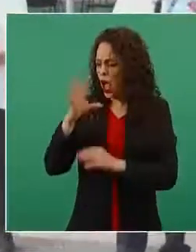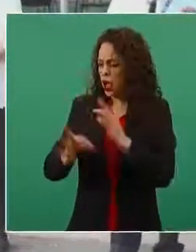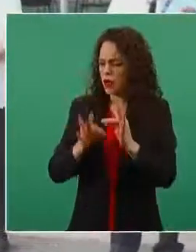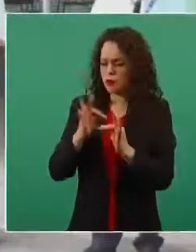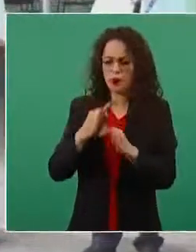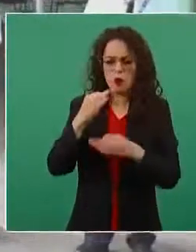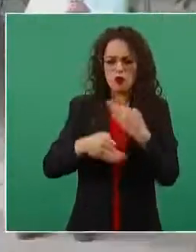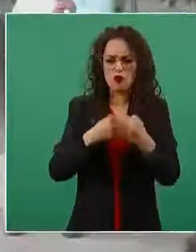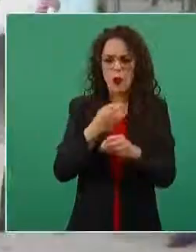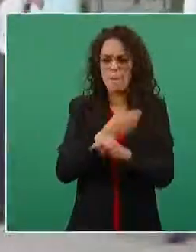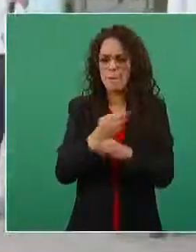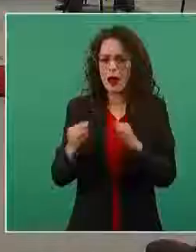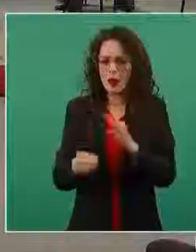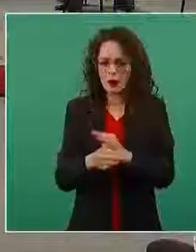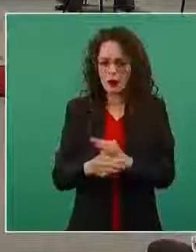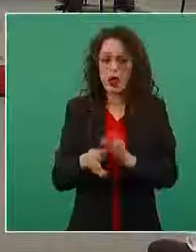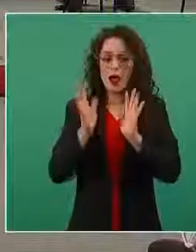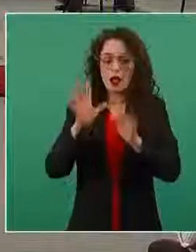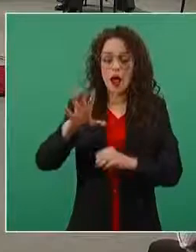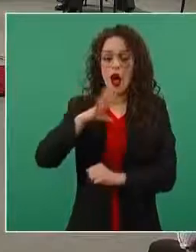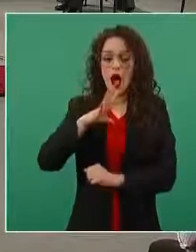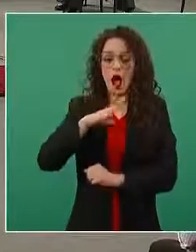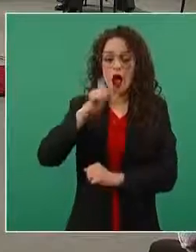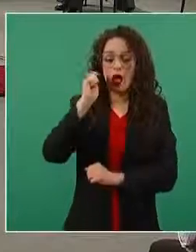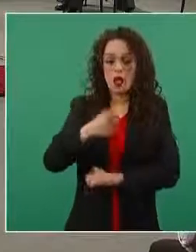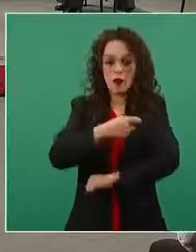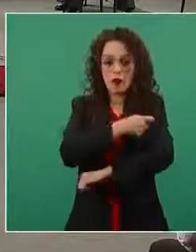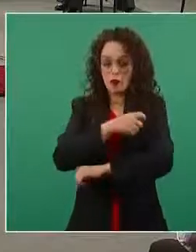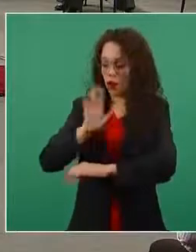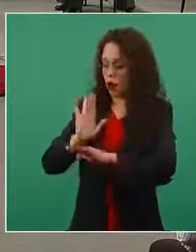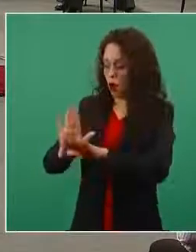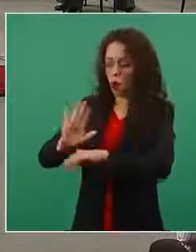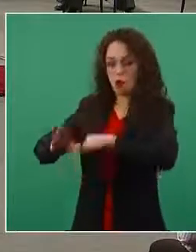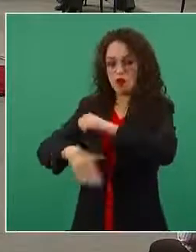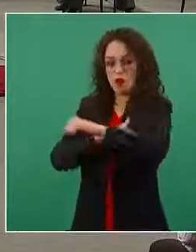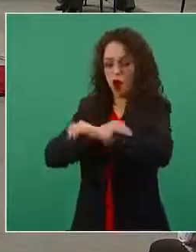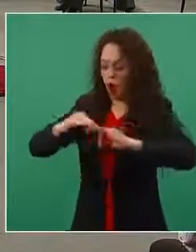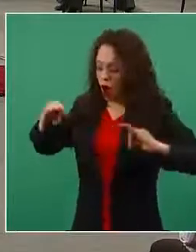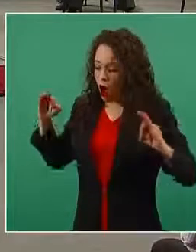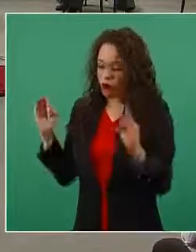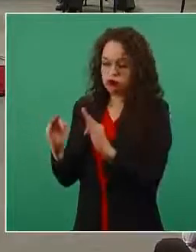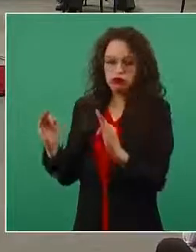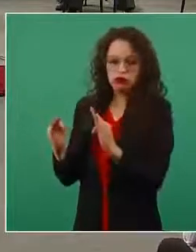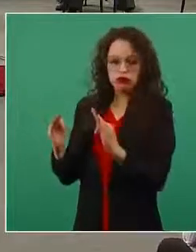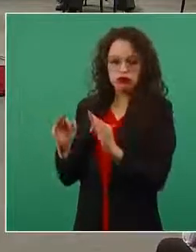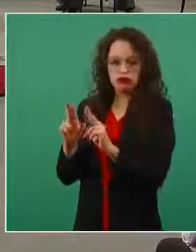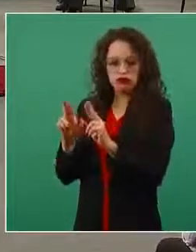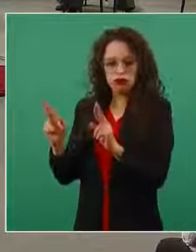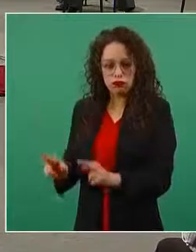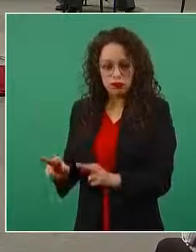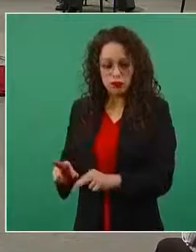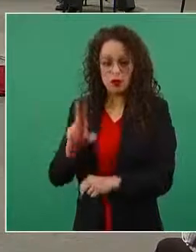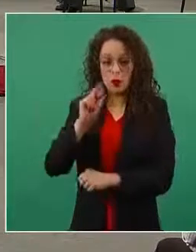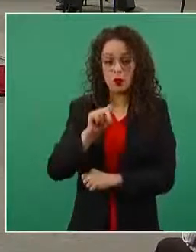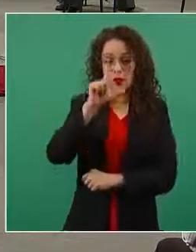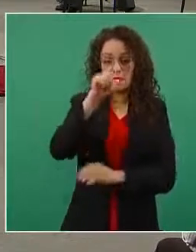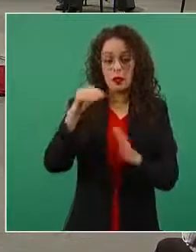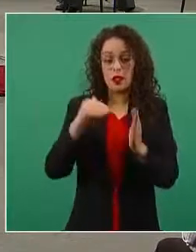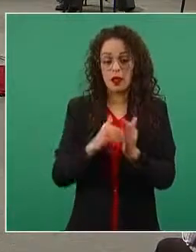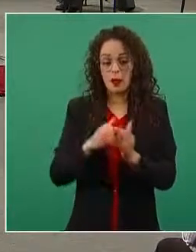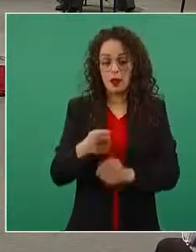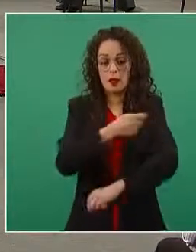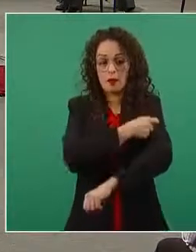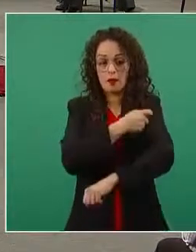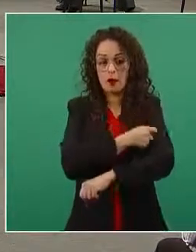ya tenemos las vacunas, están bajo la red de frío en resguardo y vamos a aplicar las más de 87,000 vacunas en 4 municipios